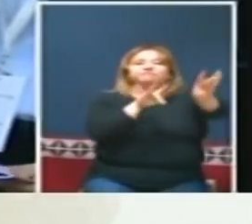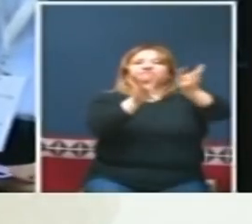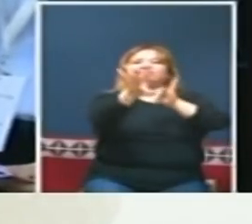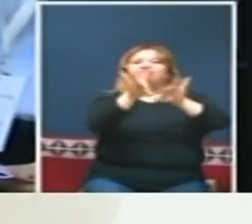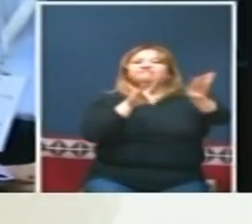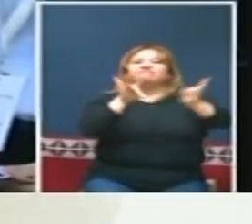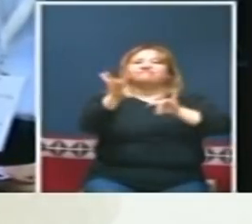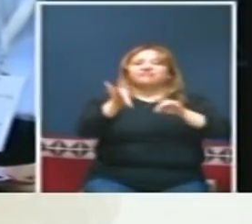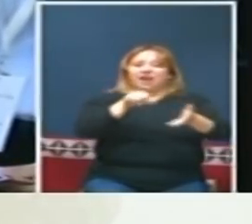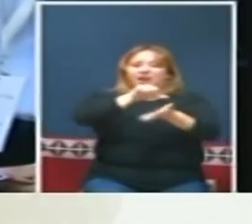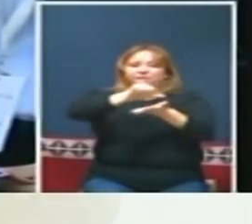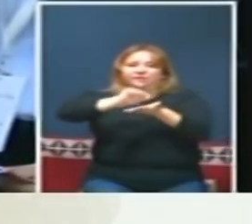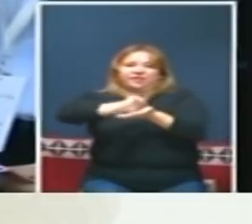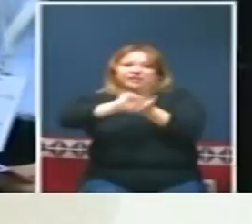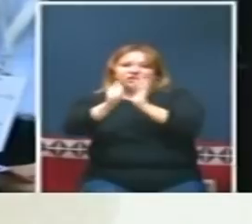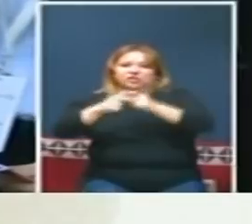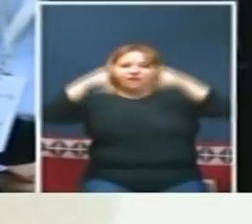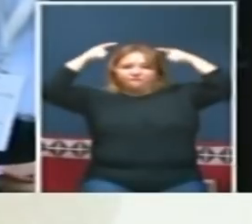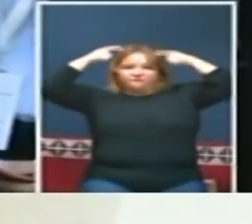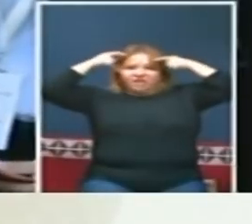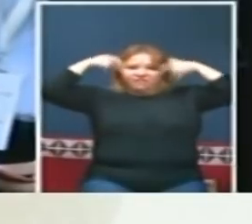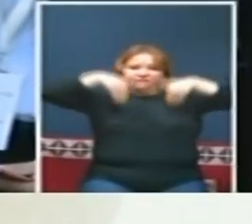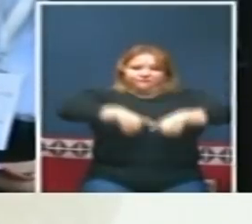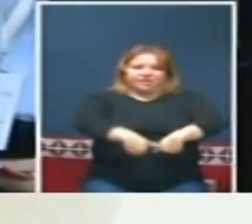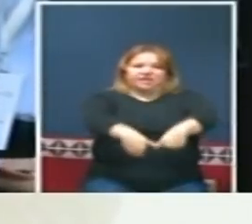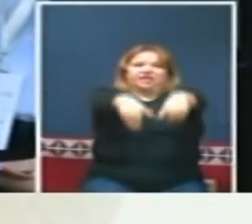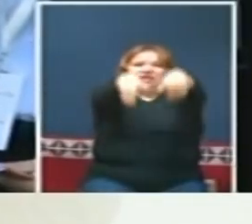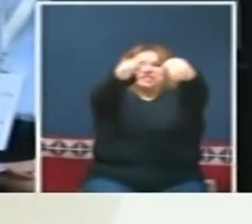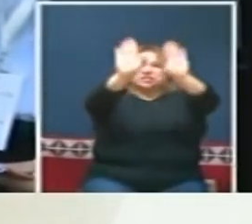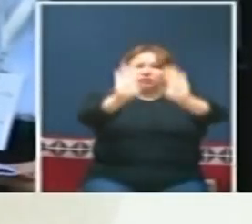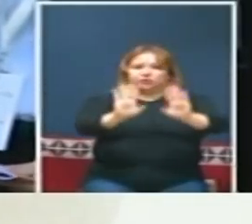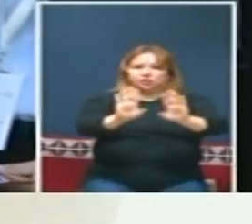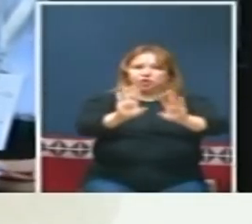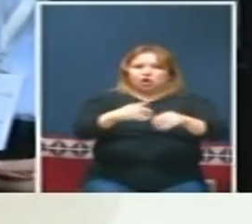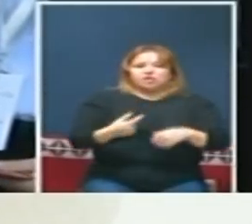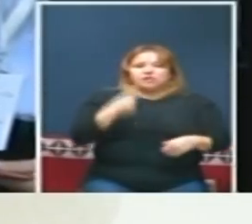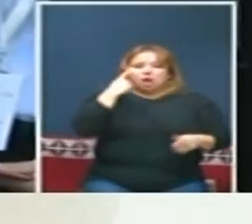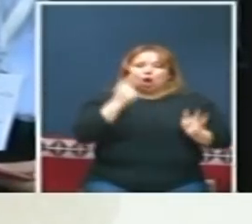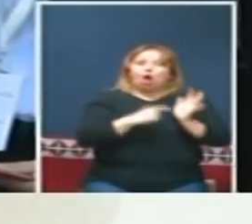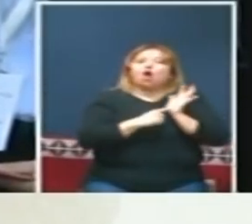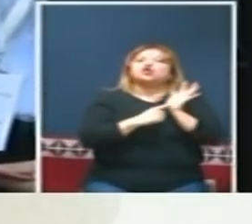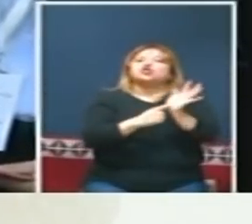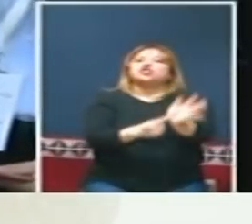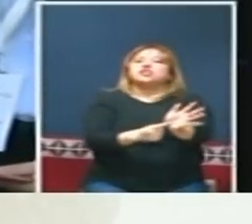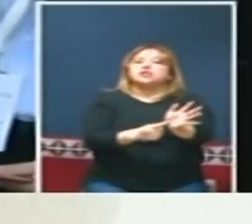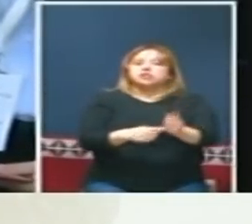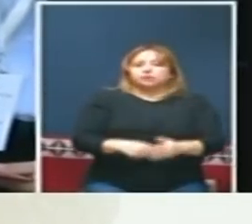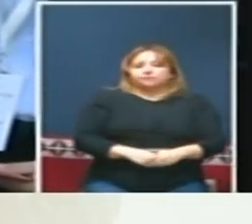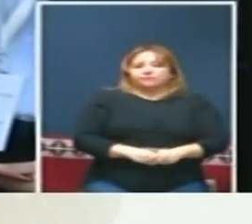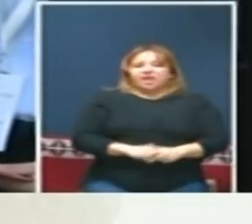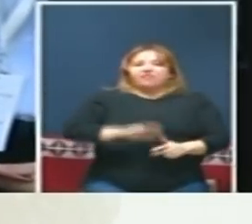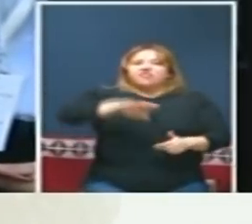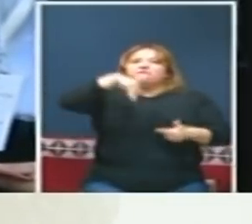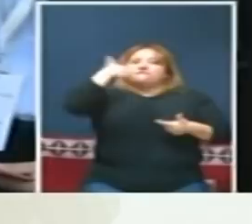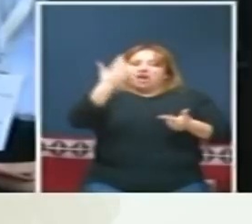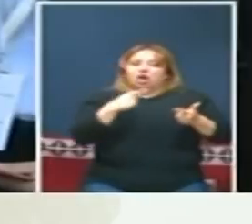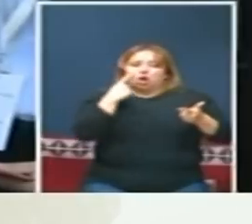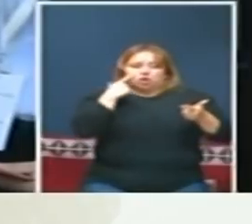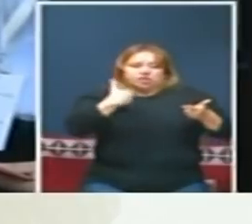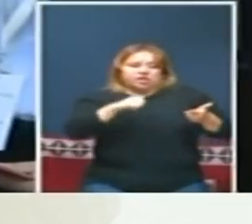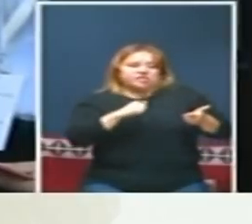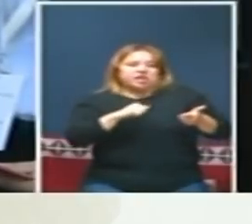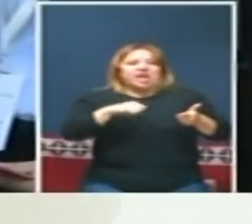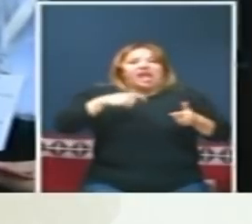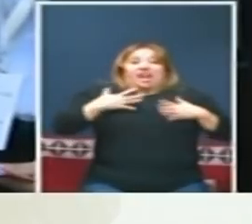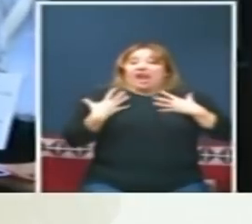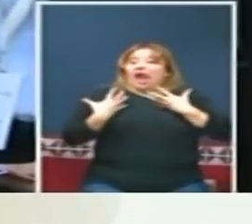martirio o a la beatificación o canonización. En segundo lugar, son reconocidos como venerables, después son reconocidos como siervos